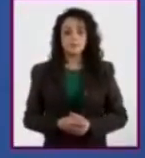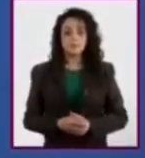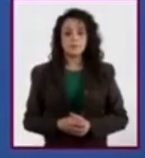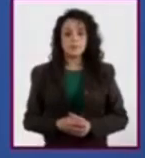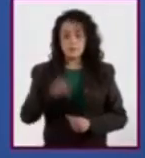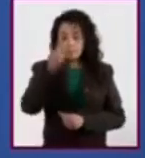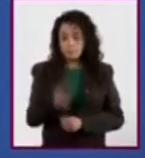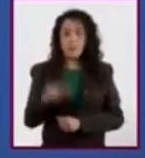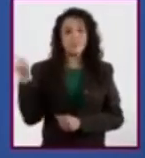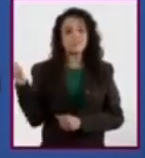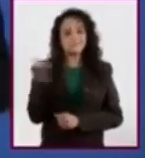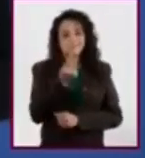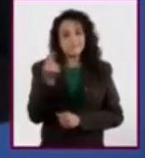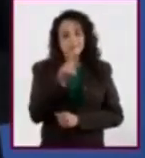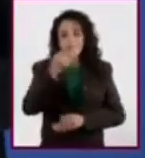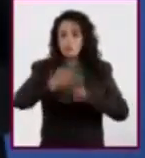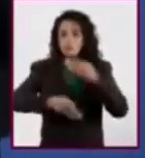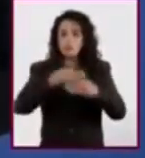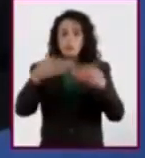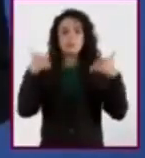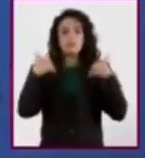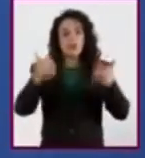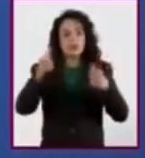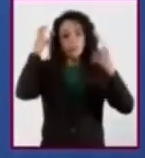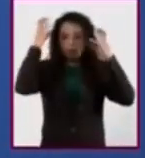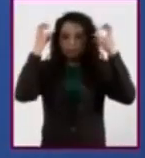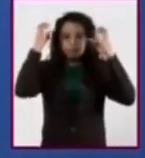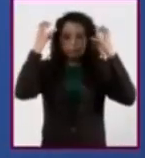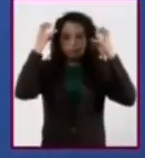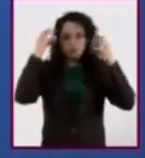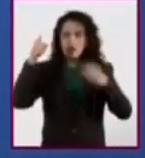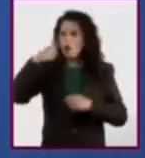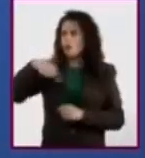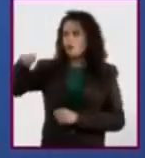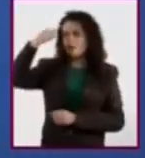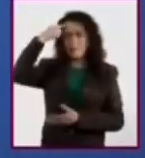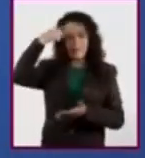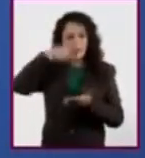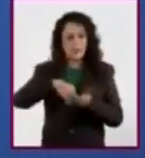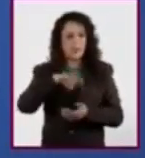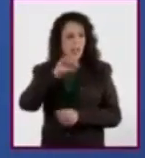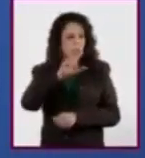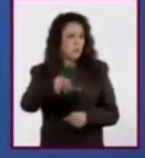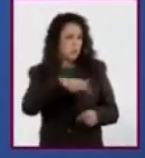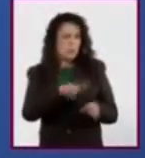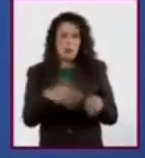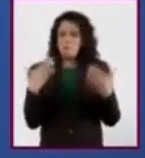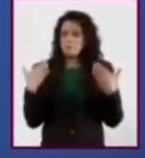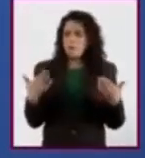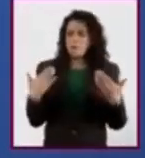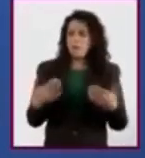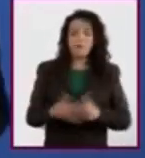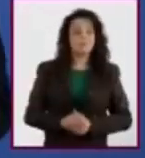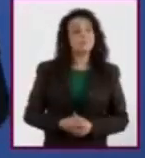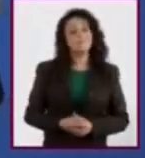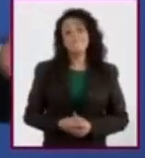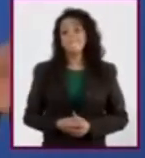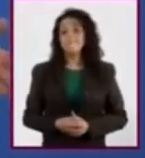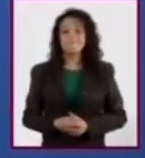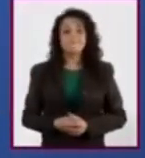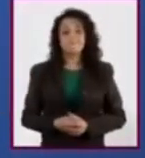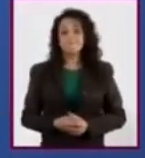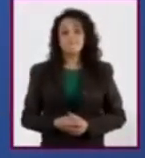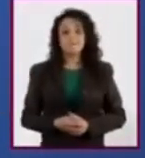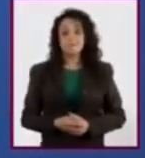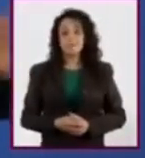Es necesario que hagamos conciencia de todo esto que nos parece normal y que entendamos que no podemos simplemente repartir el mundo